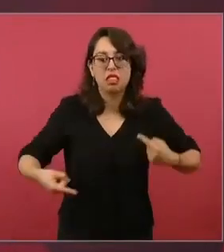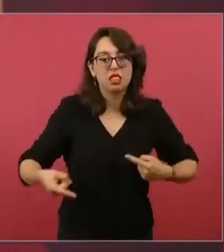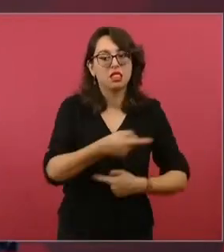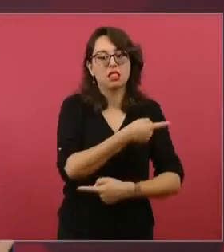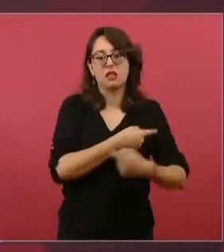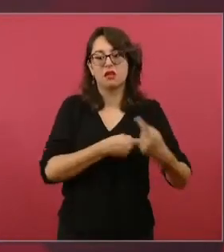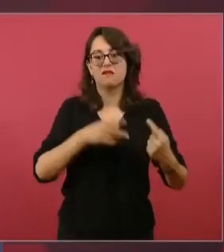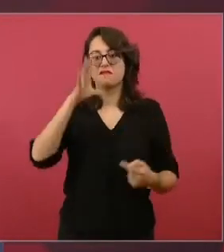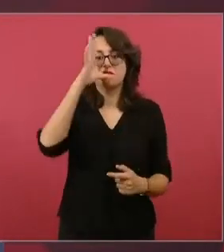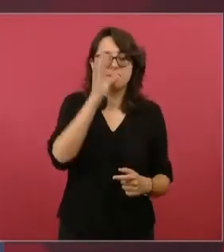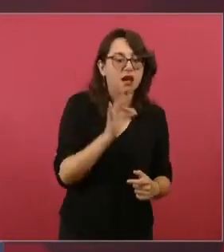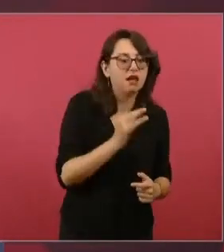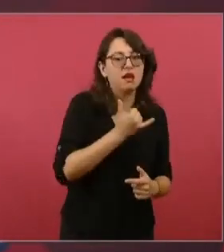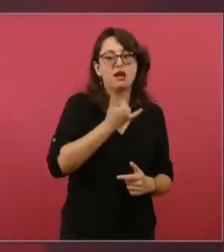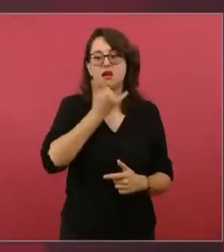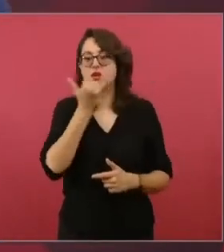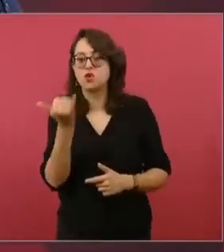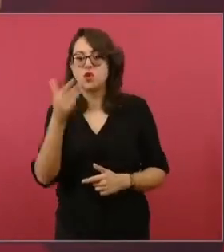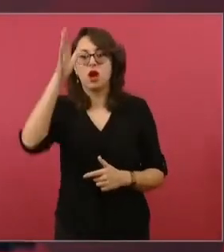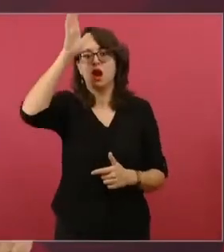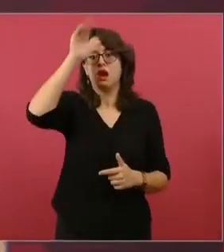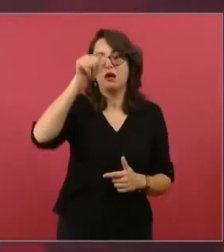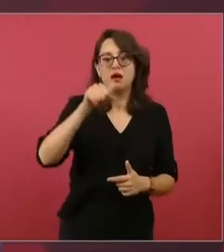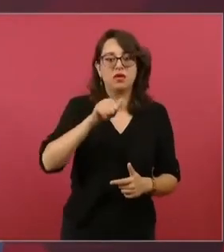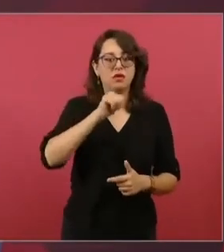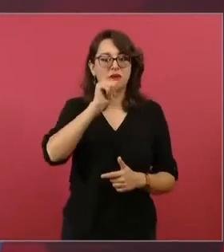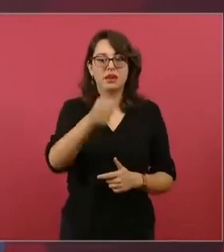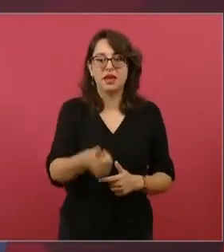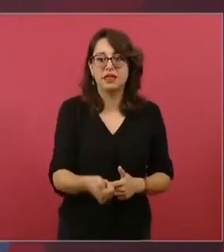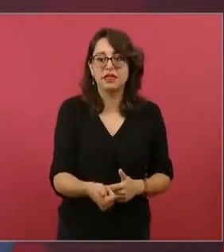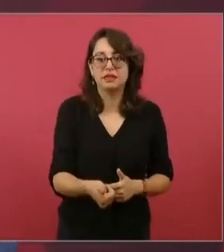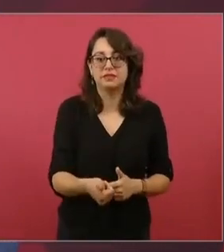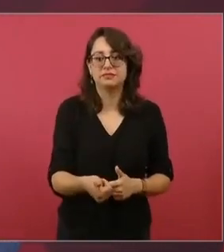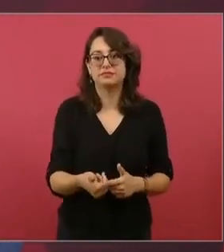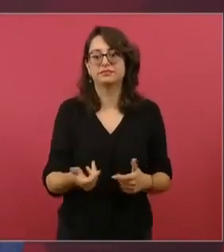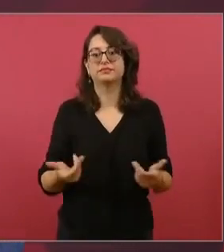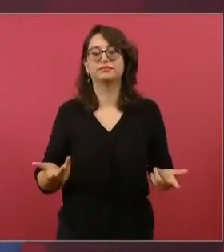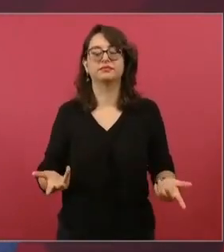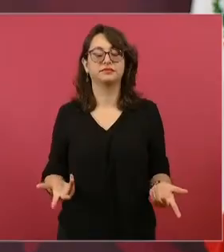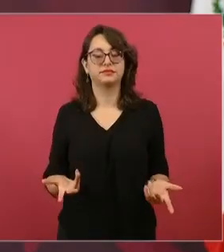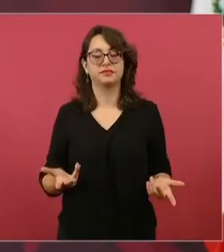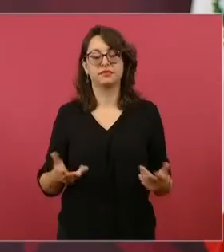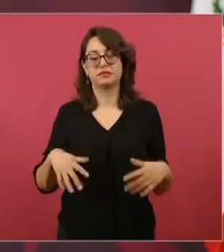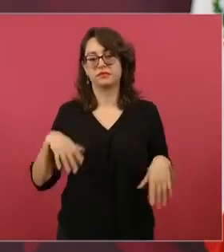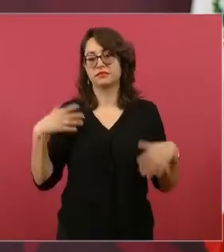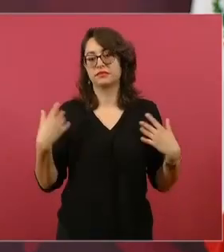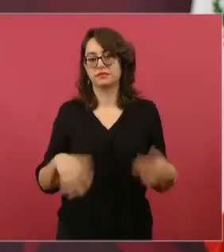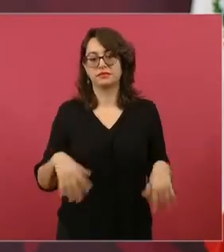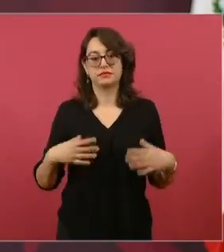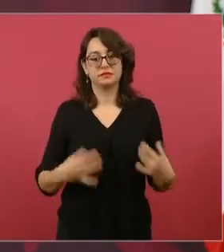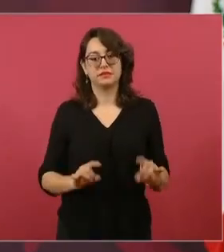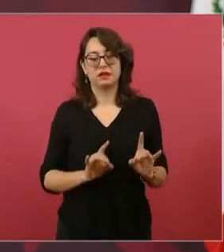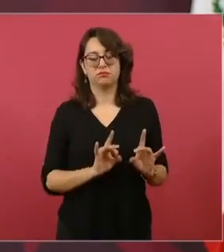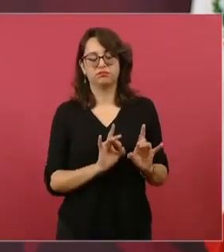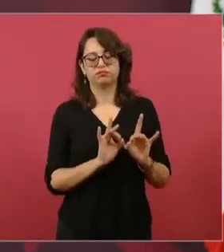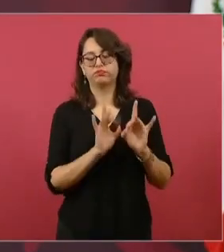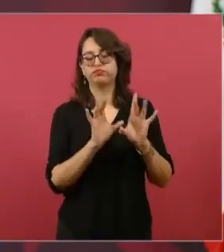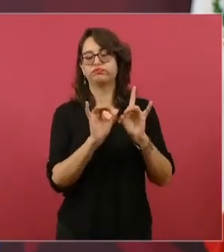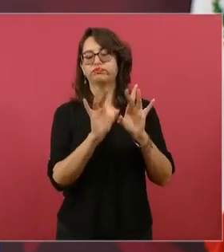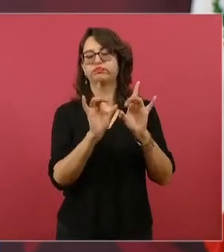Arriba. Hubieron otras cosas, nada más que esas las voy a contar en el libro, porque si